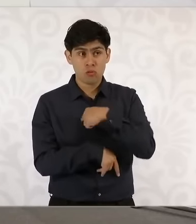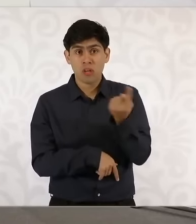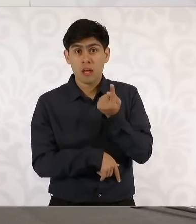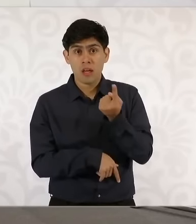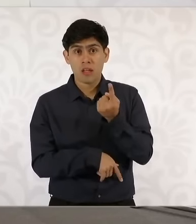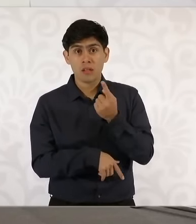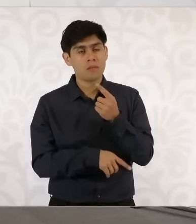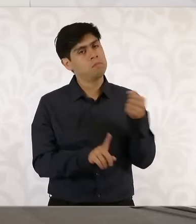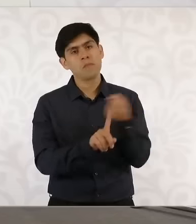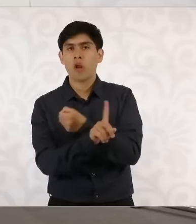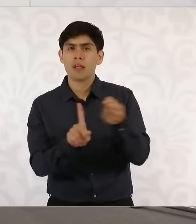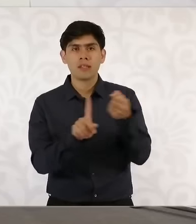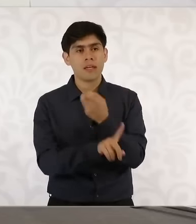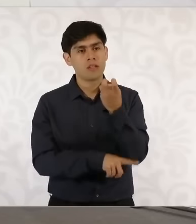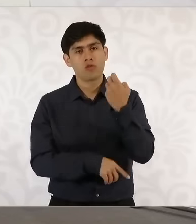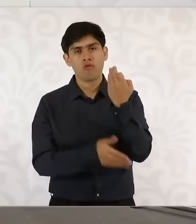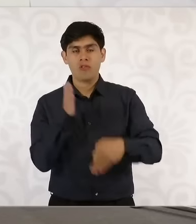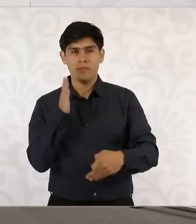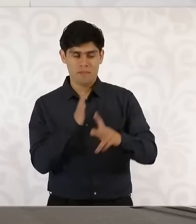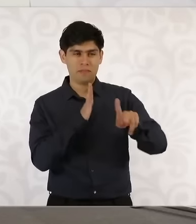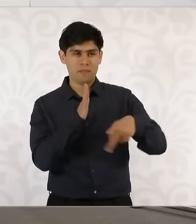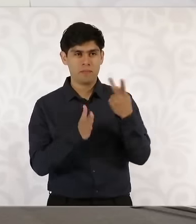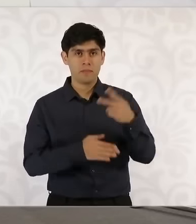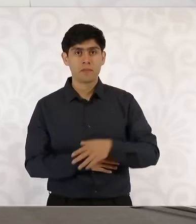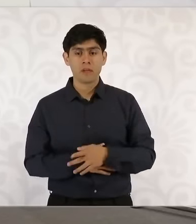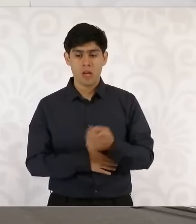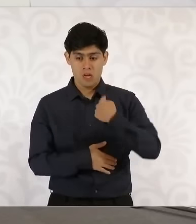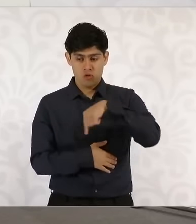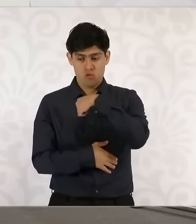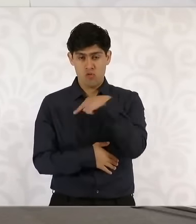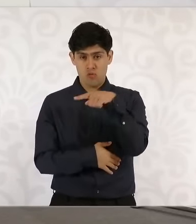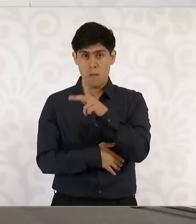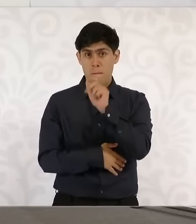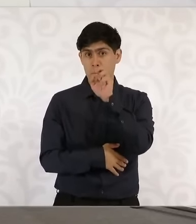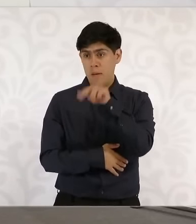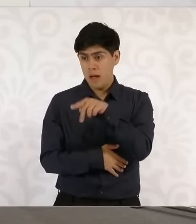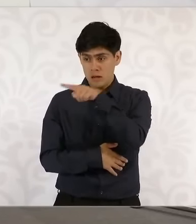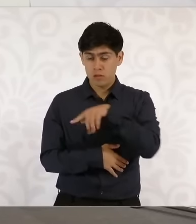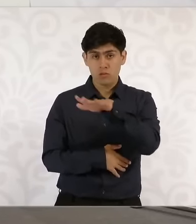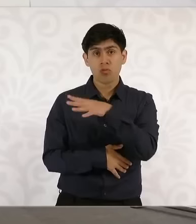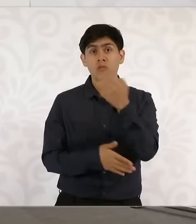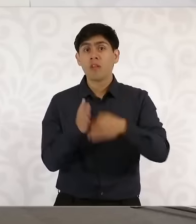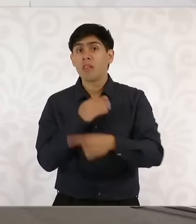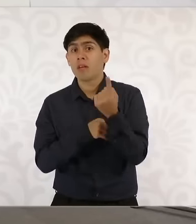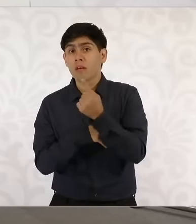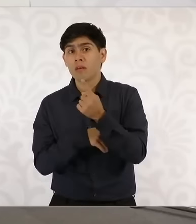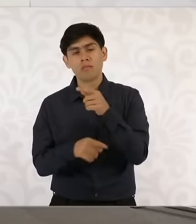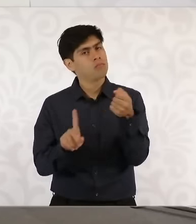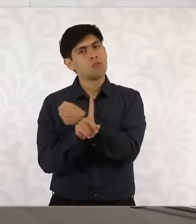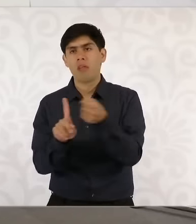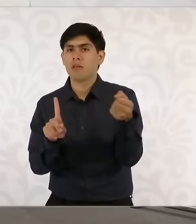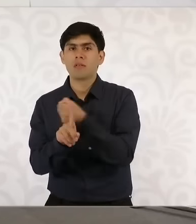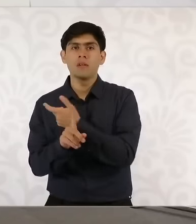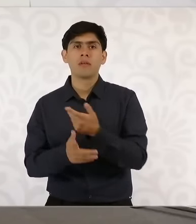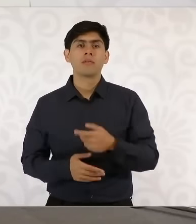Ponlo otra vez. Lo que nos falta a la oposición literalmente es ya la violencia.